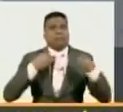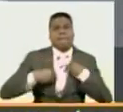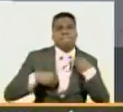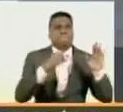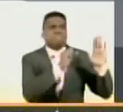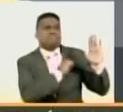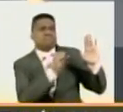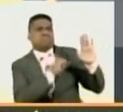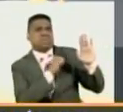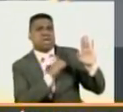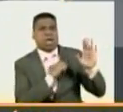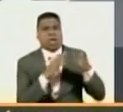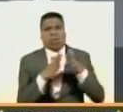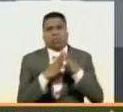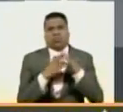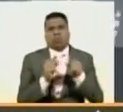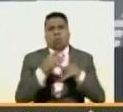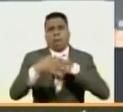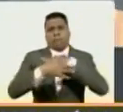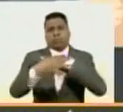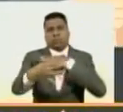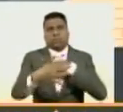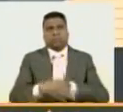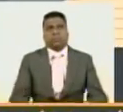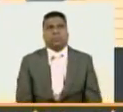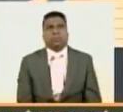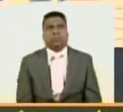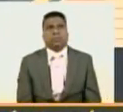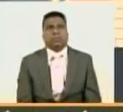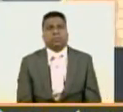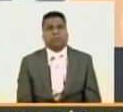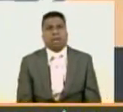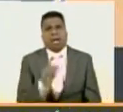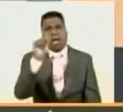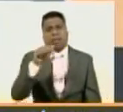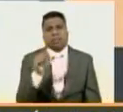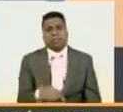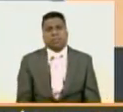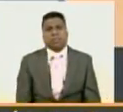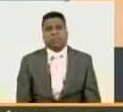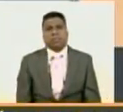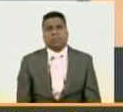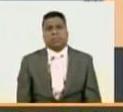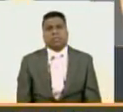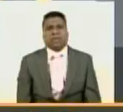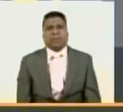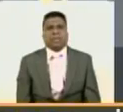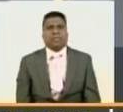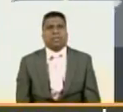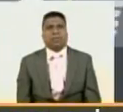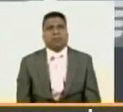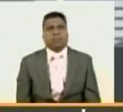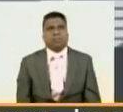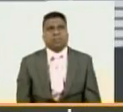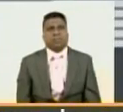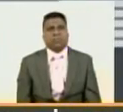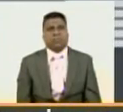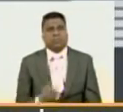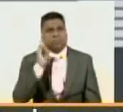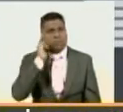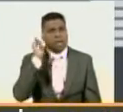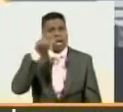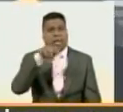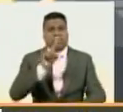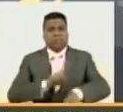terrorismo desatada en el municipio Antonio José de Sucre, cuya capital, repito, es Chocopó. A esta hora